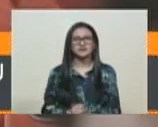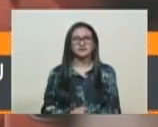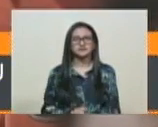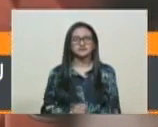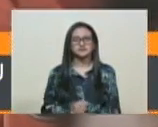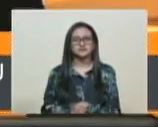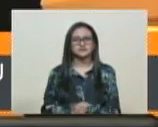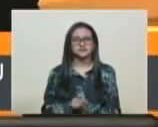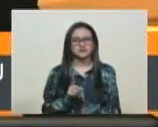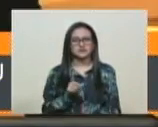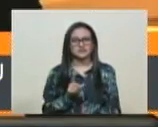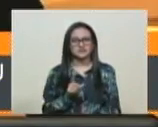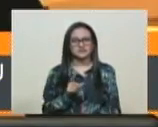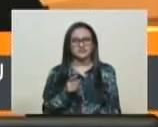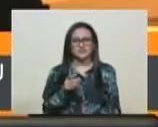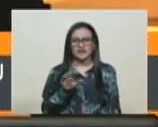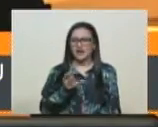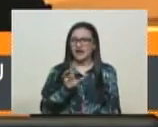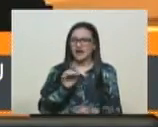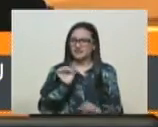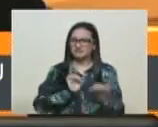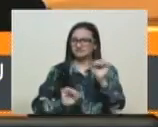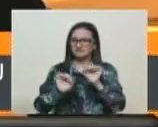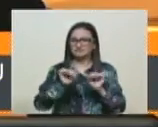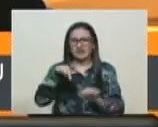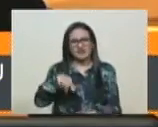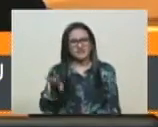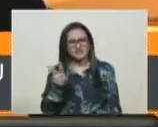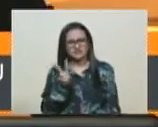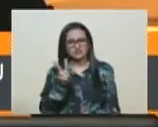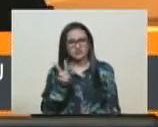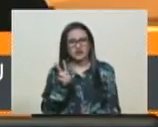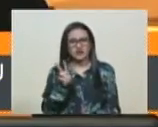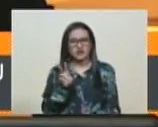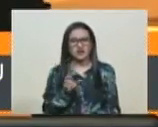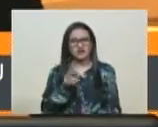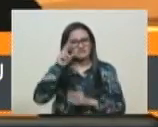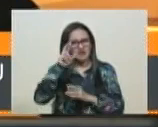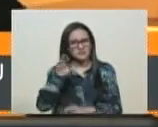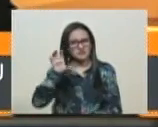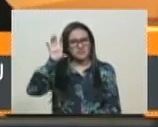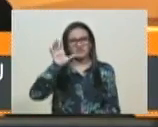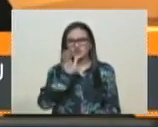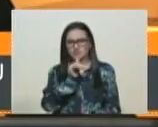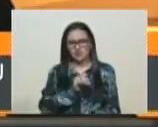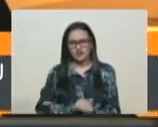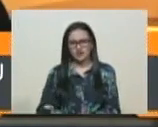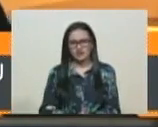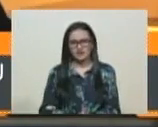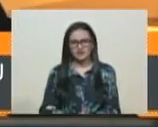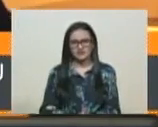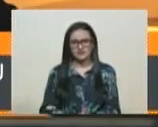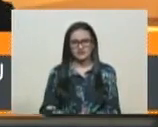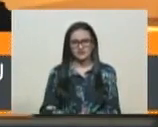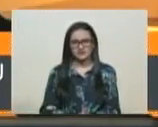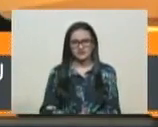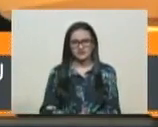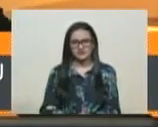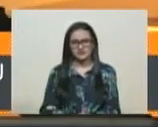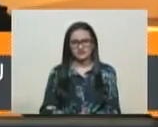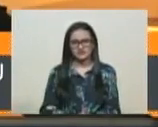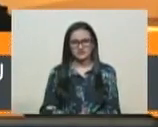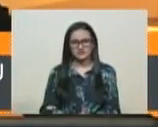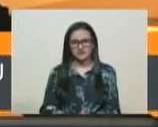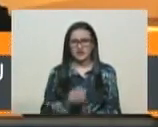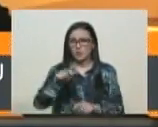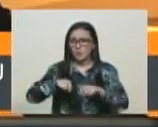acciones apátridas, antinacionales, que ha convocado y rogado genuflexamente la intervención y